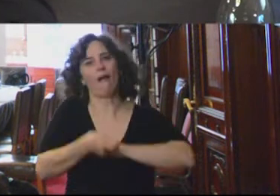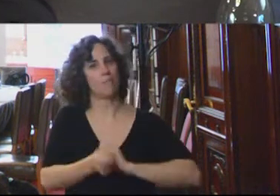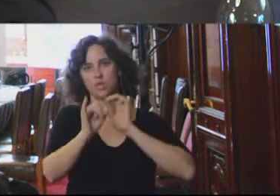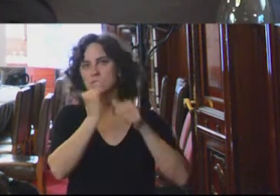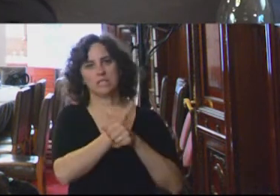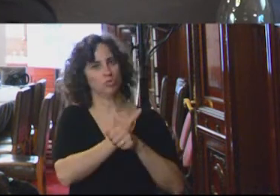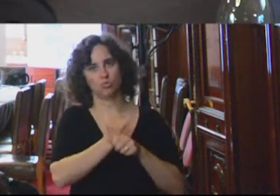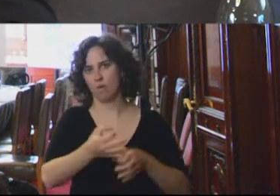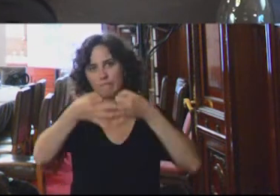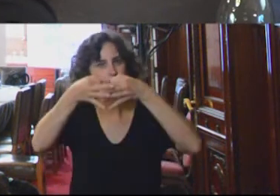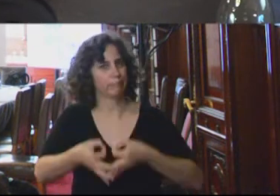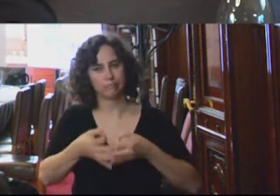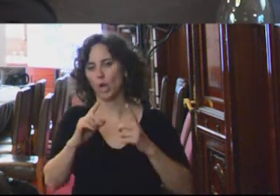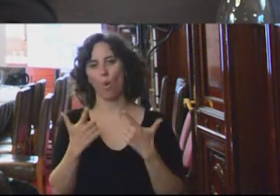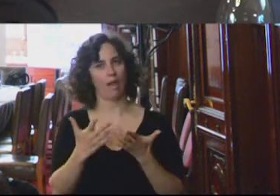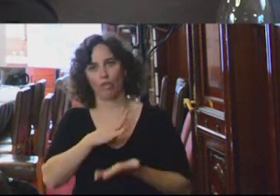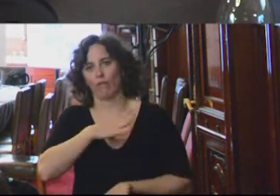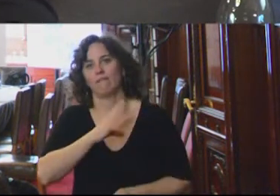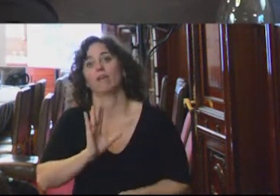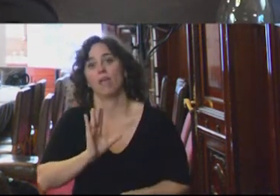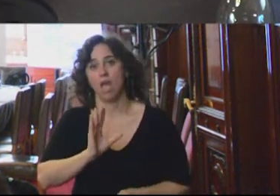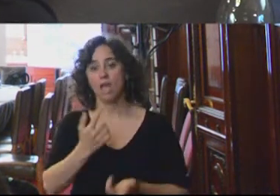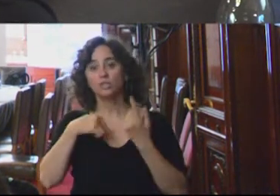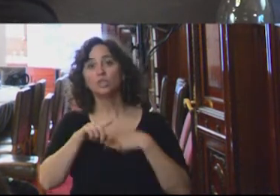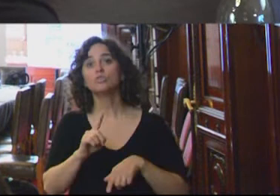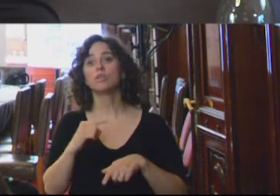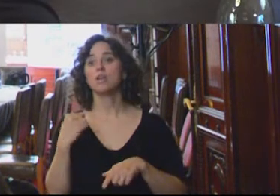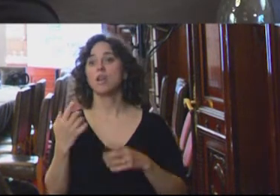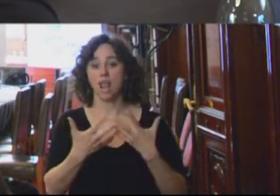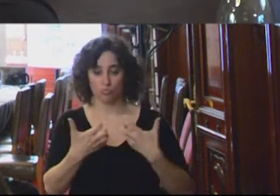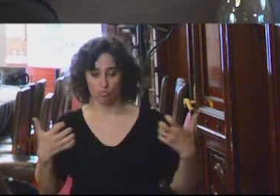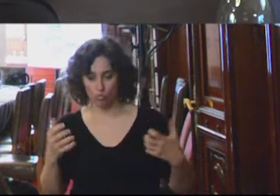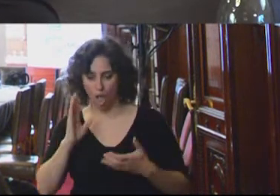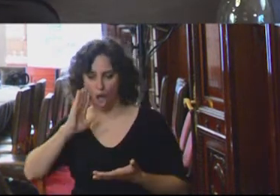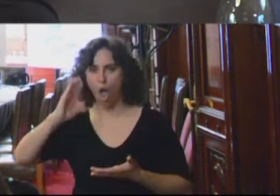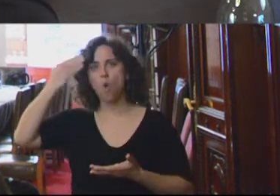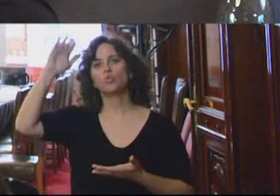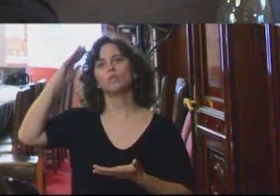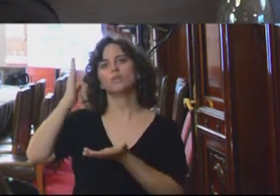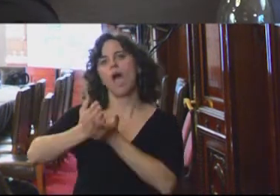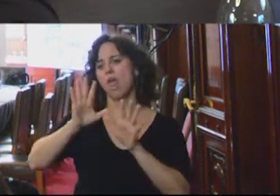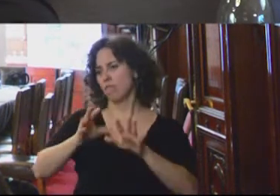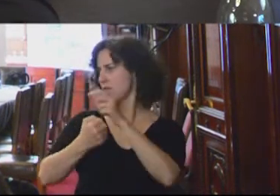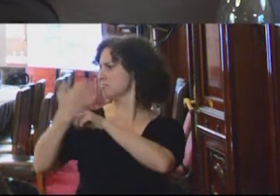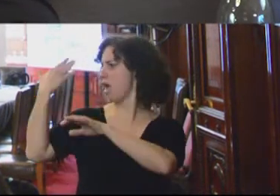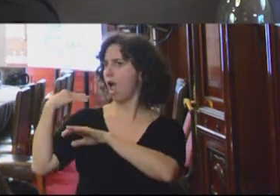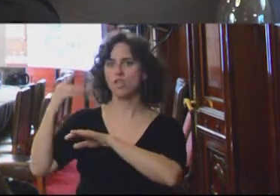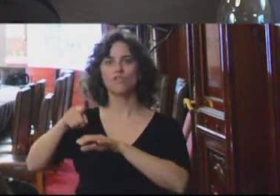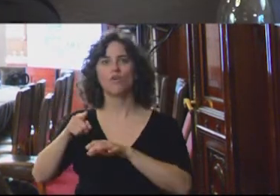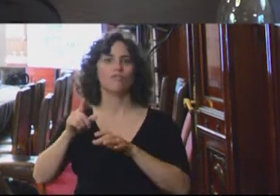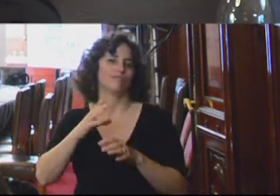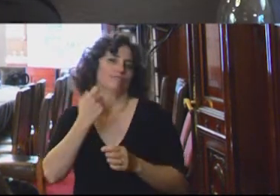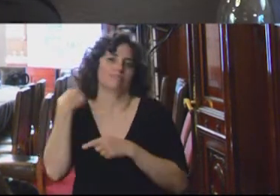institucionales o legales reales, con lo cual la estructura autoritaria construida en la década conocida como el correísmo está